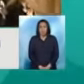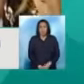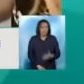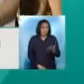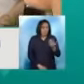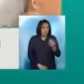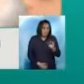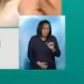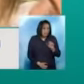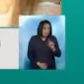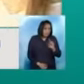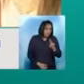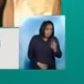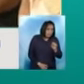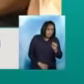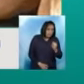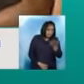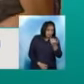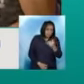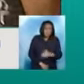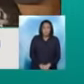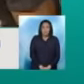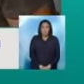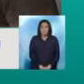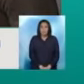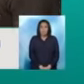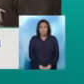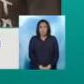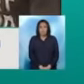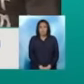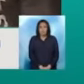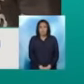Andrés. A ver, Andrés, te buscan.